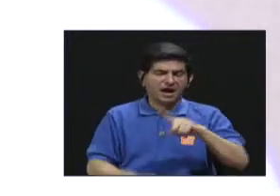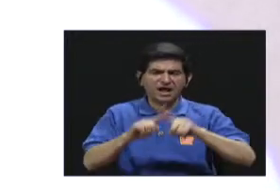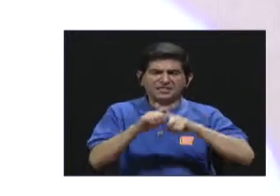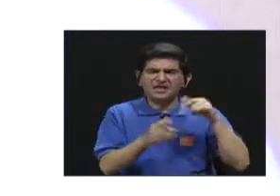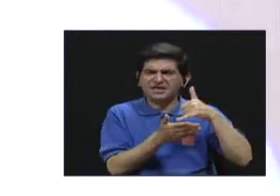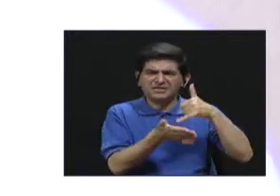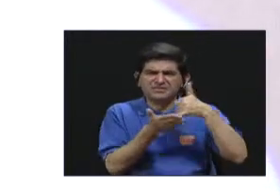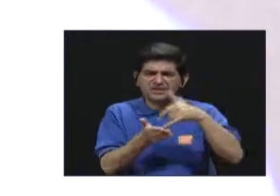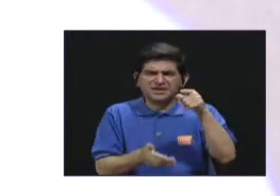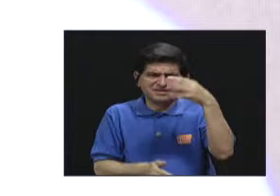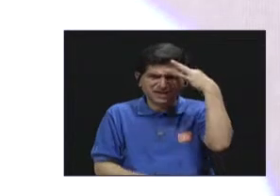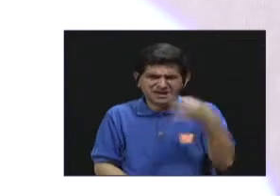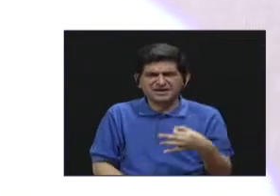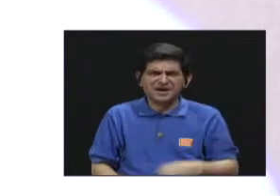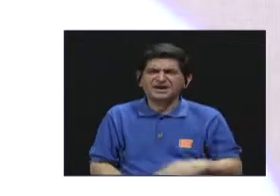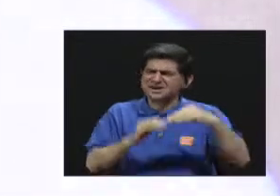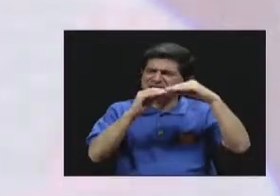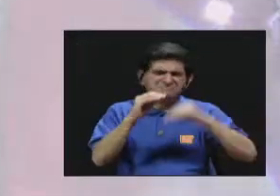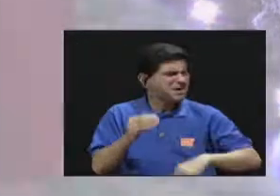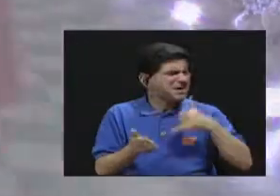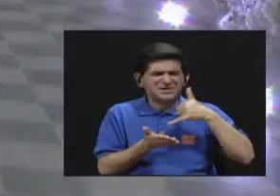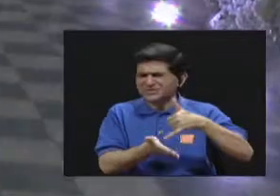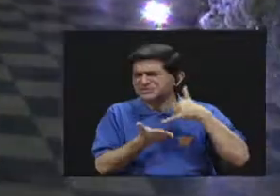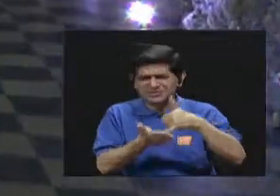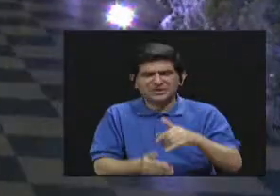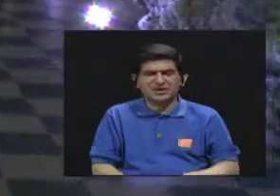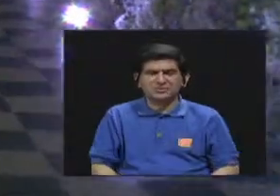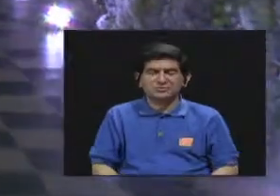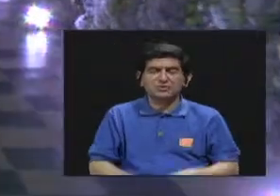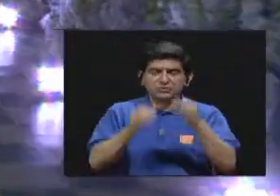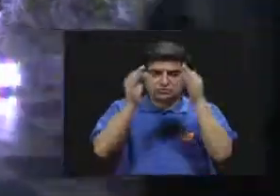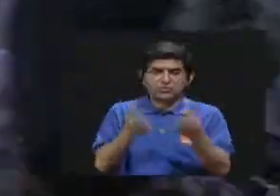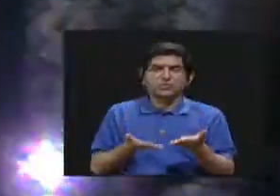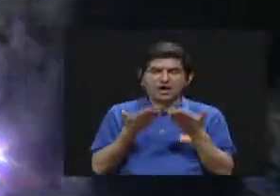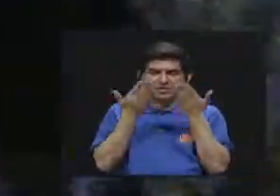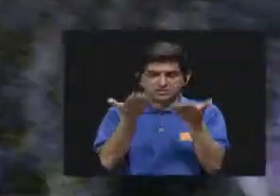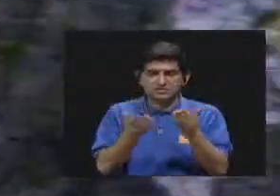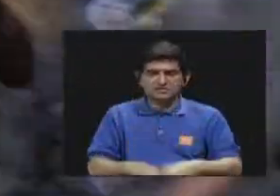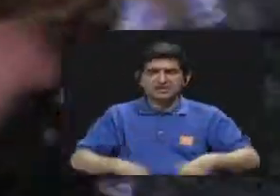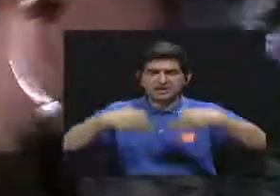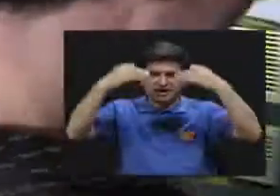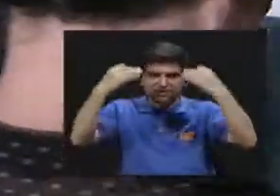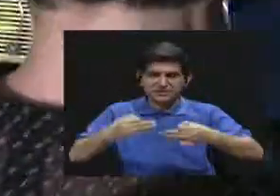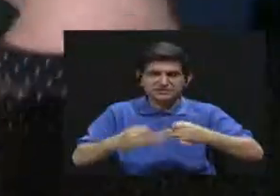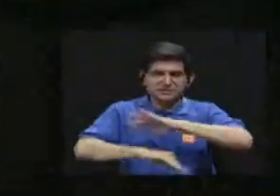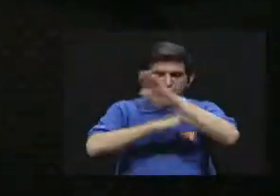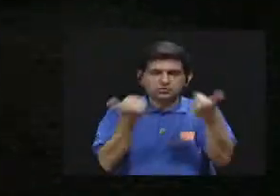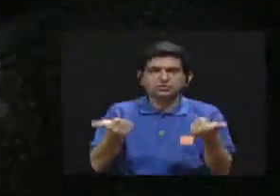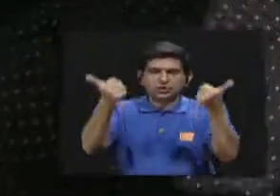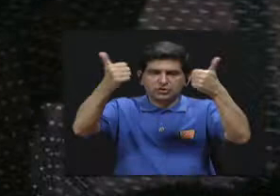Ella considera que deben ser menos premios. El jurado otorga los siguientes premios por decisión unánime.